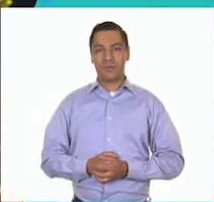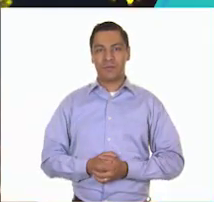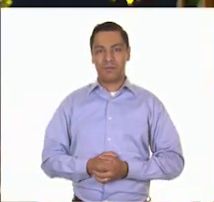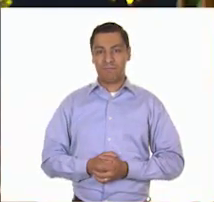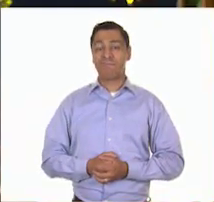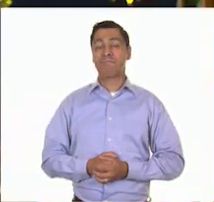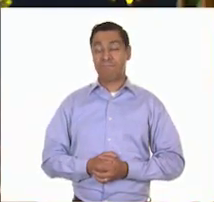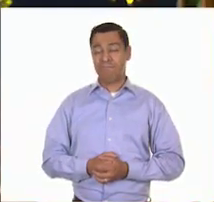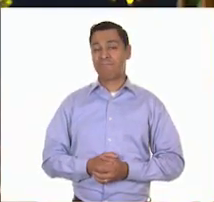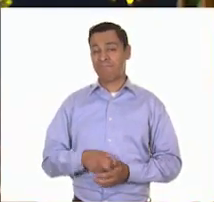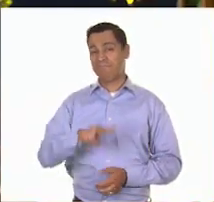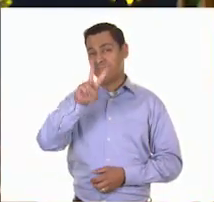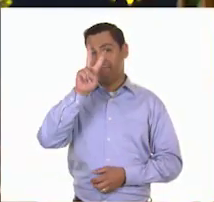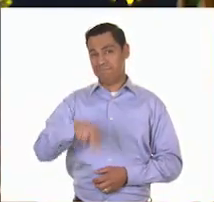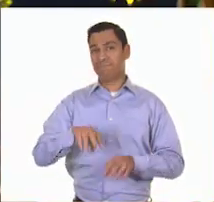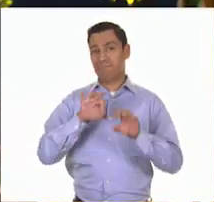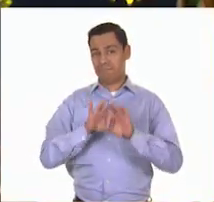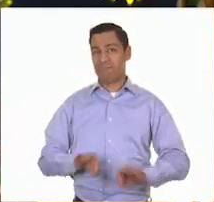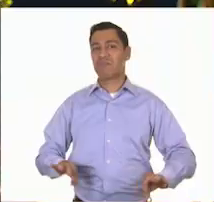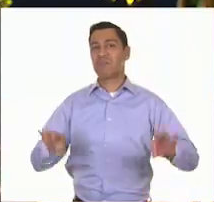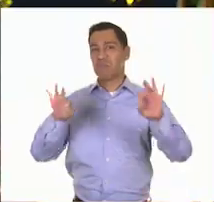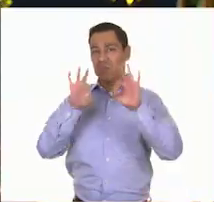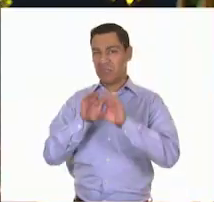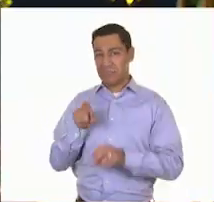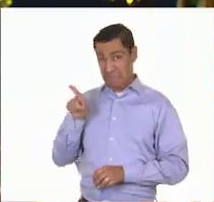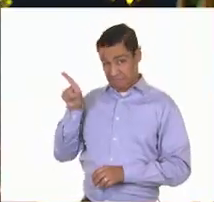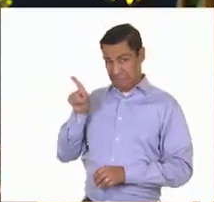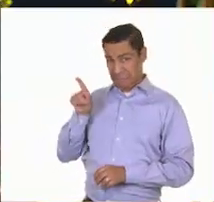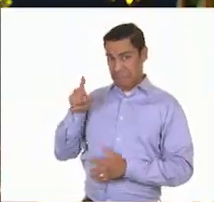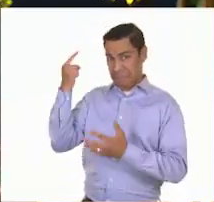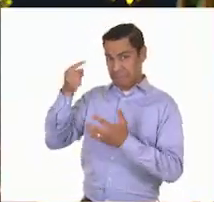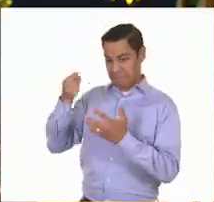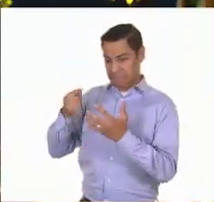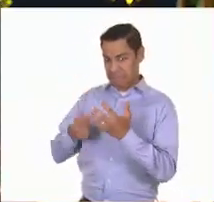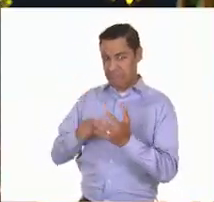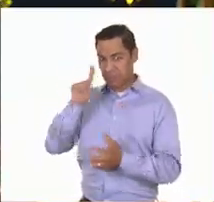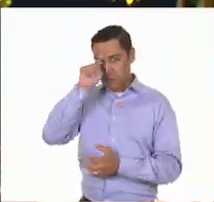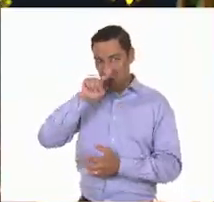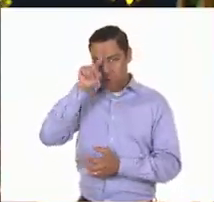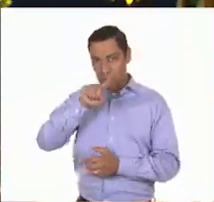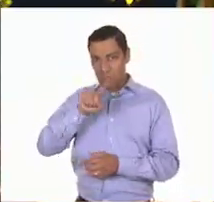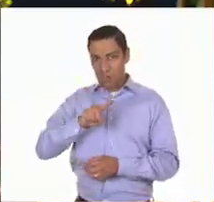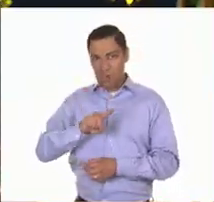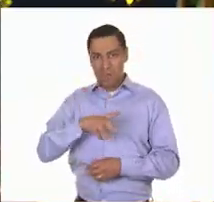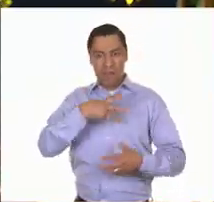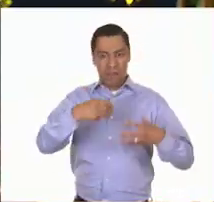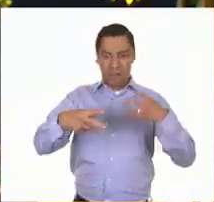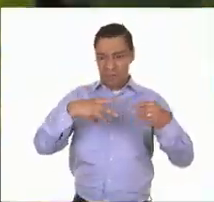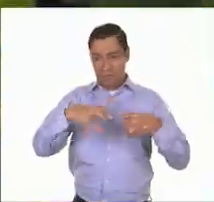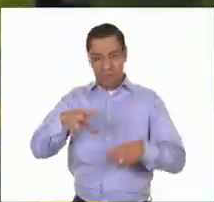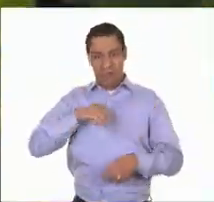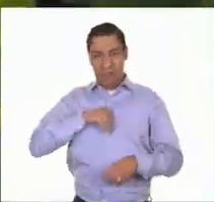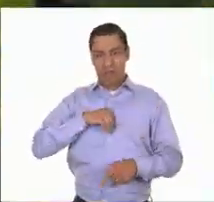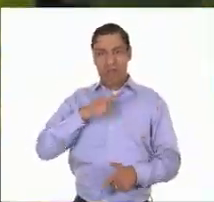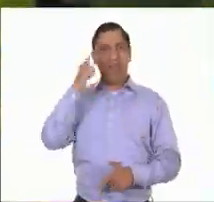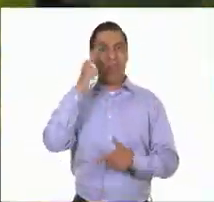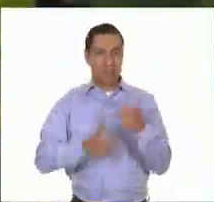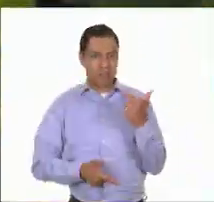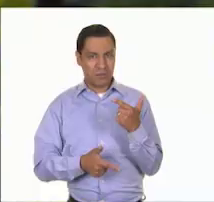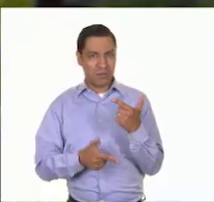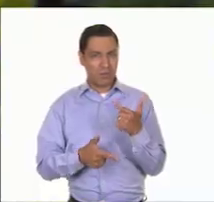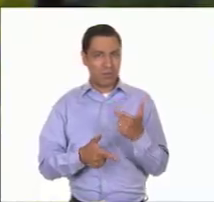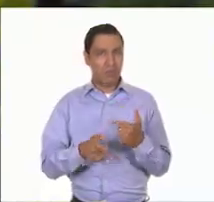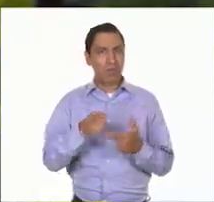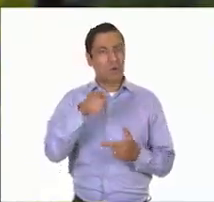Es muy importante continuar con las recomendaciones para evitar contagios de COVID. Trata de